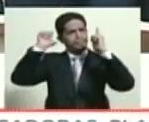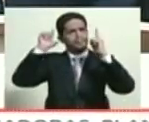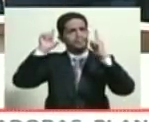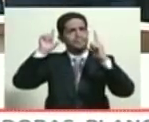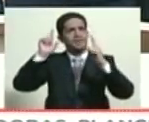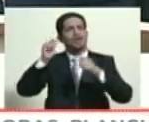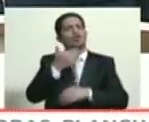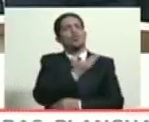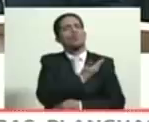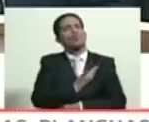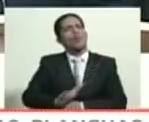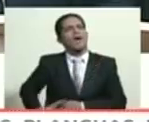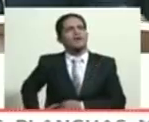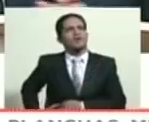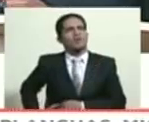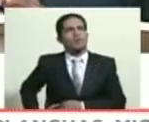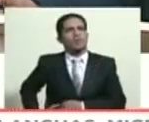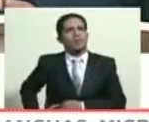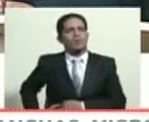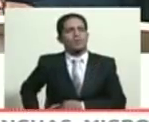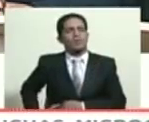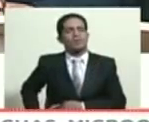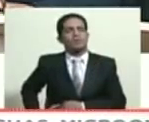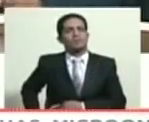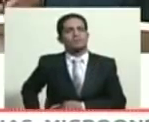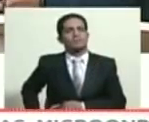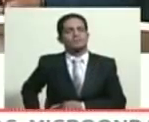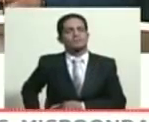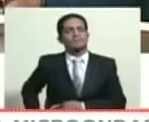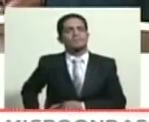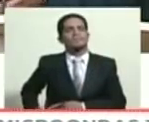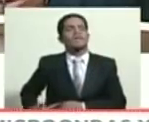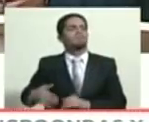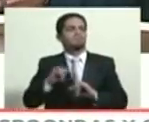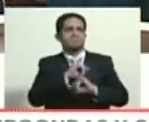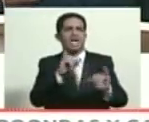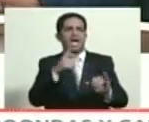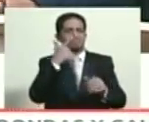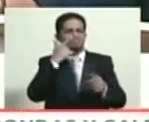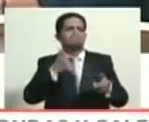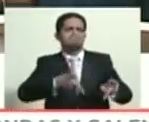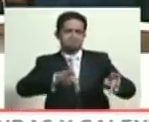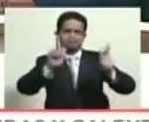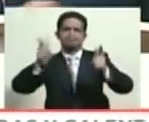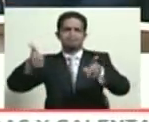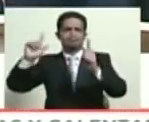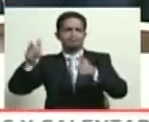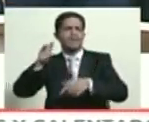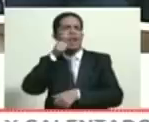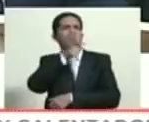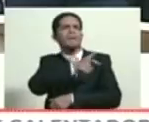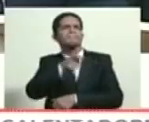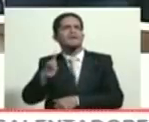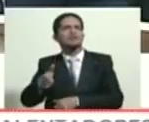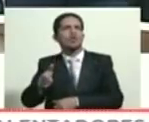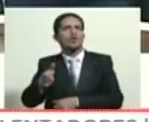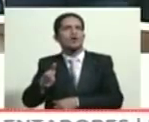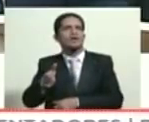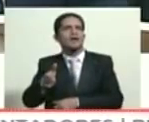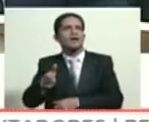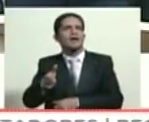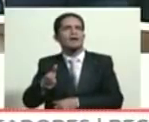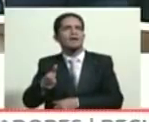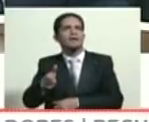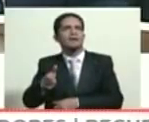sus dueños. Le dieron luz verde a aquellos que hacen del poder la